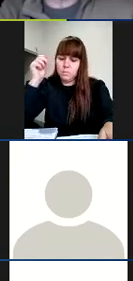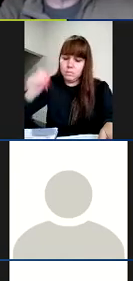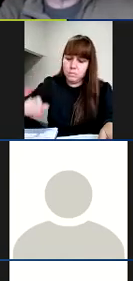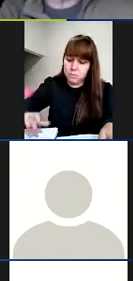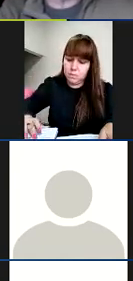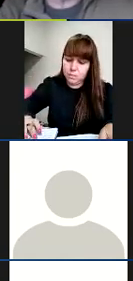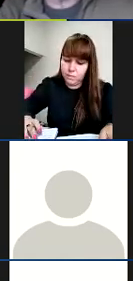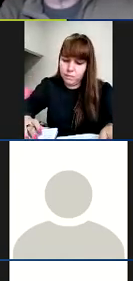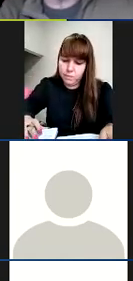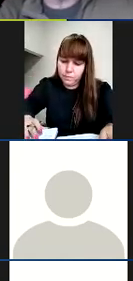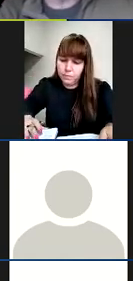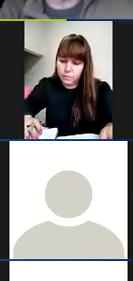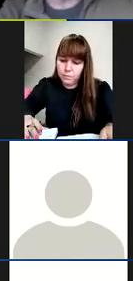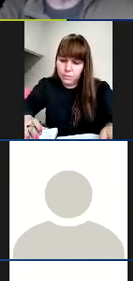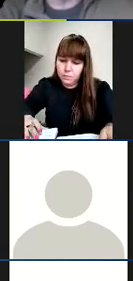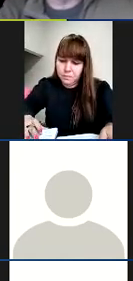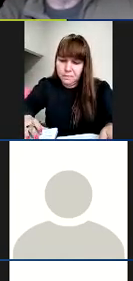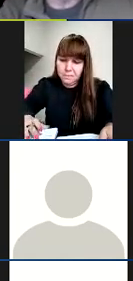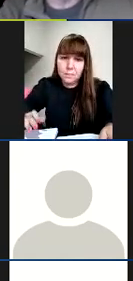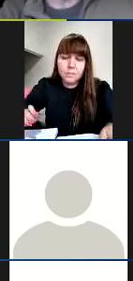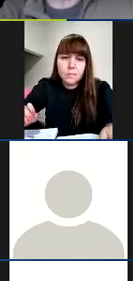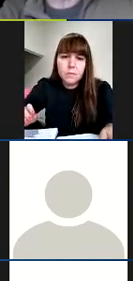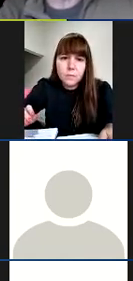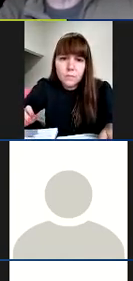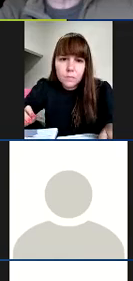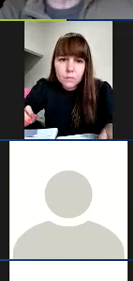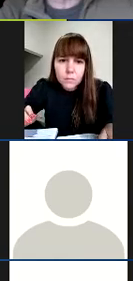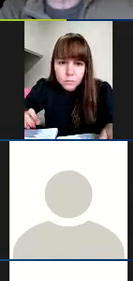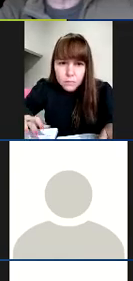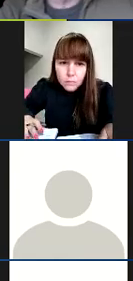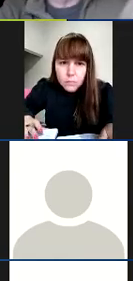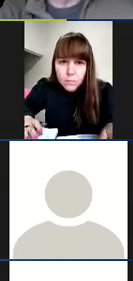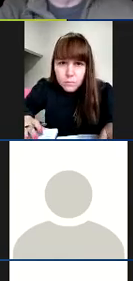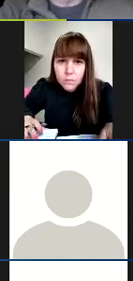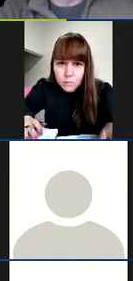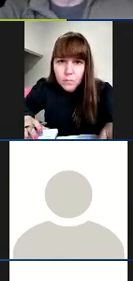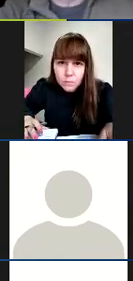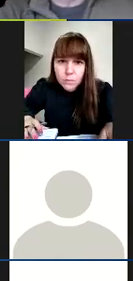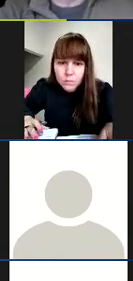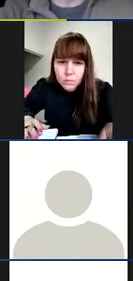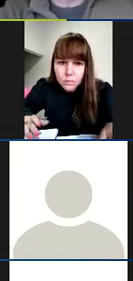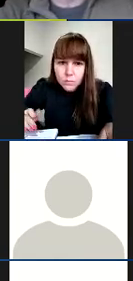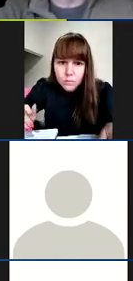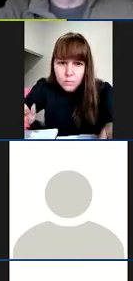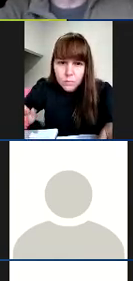son corregidas finalmente por la jurisprudencia. Vamos a seguir porque si no.